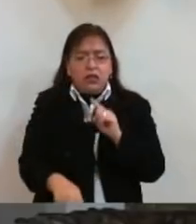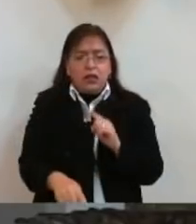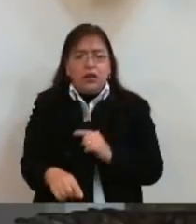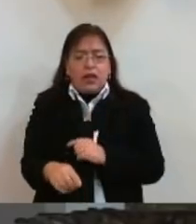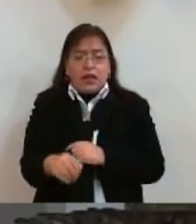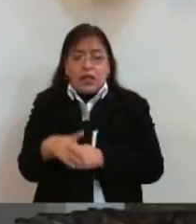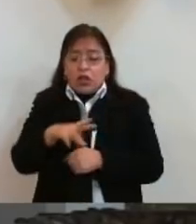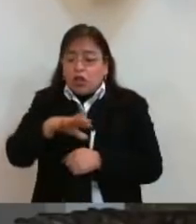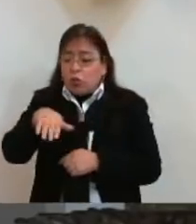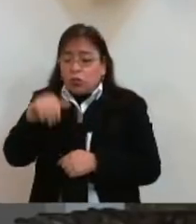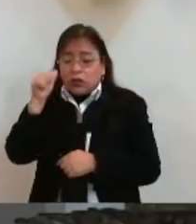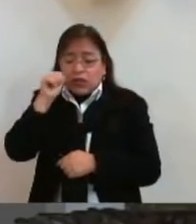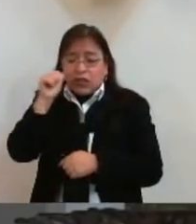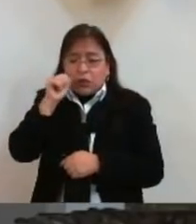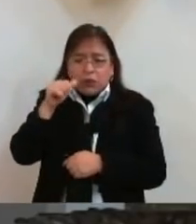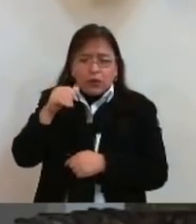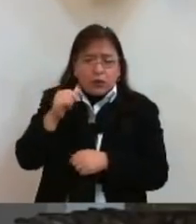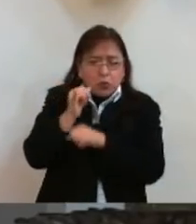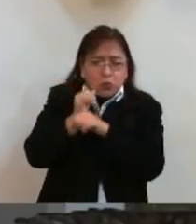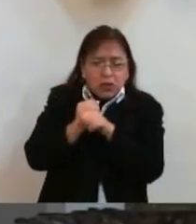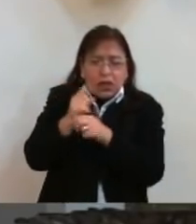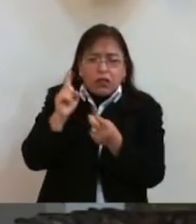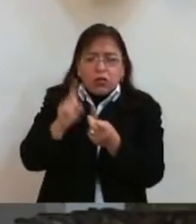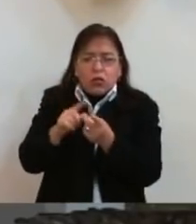buscar la verdad.